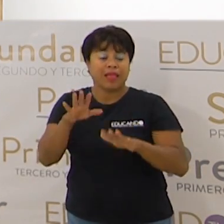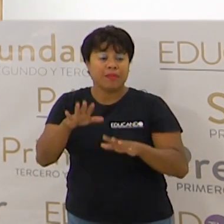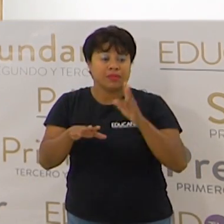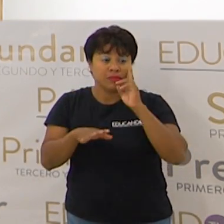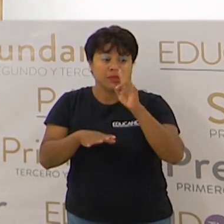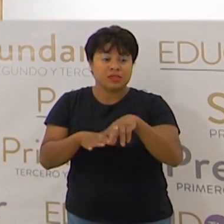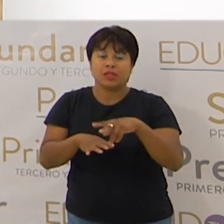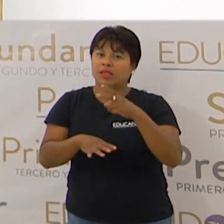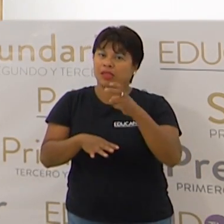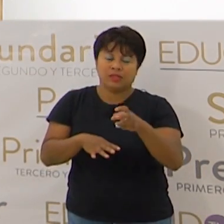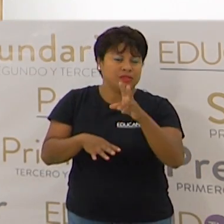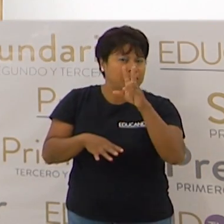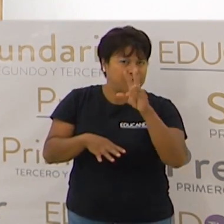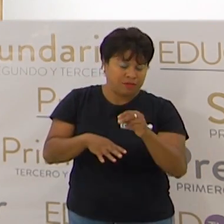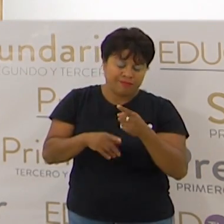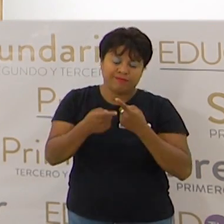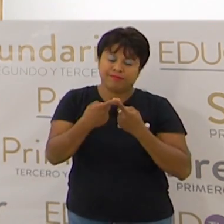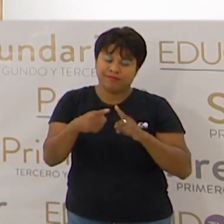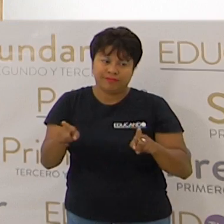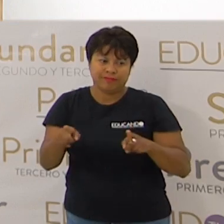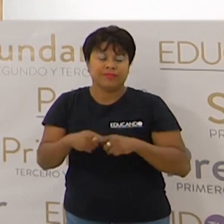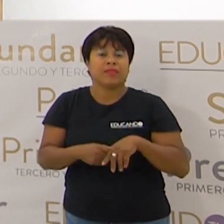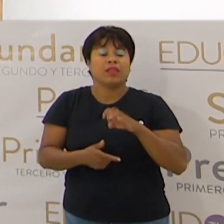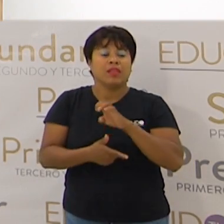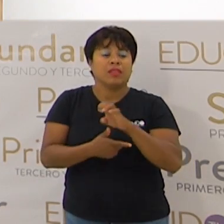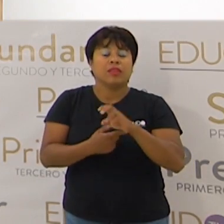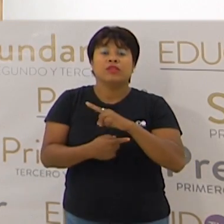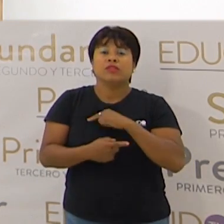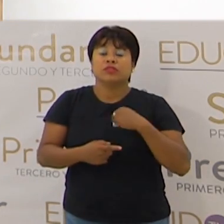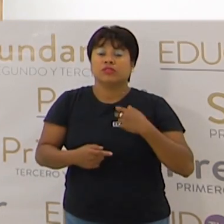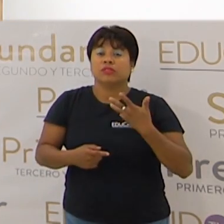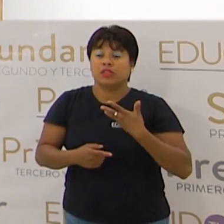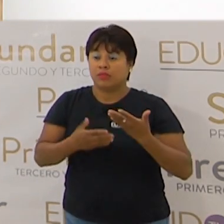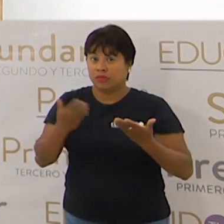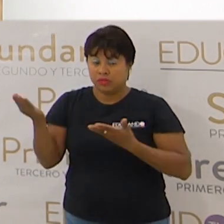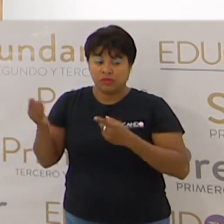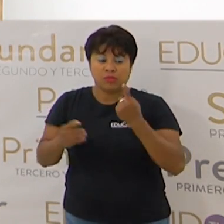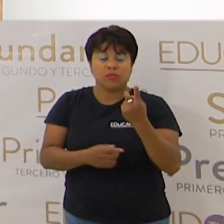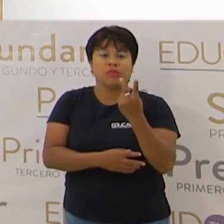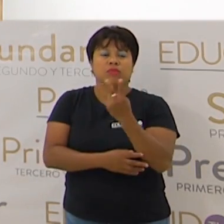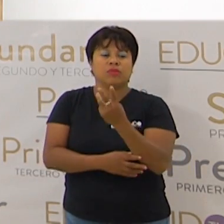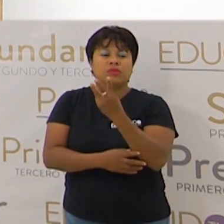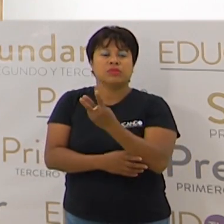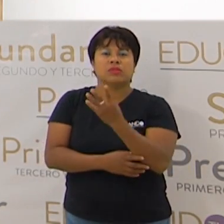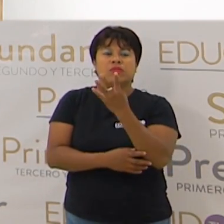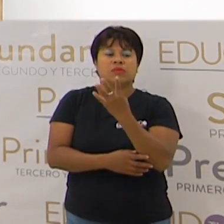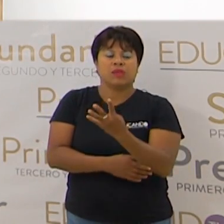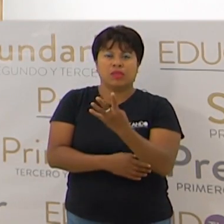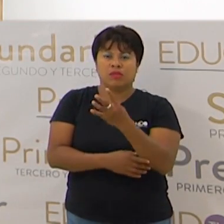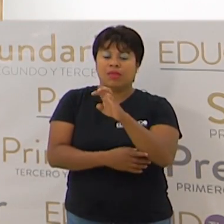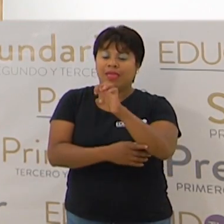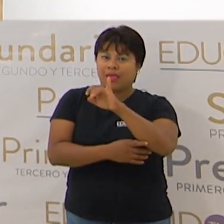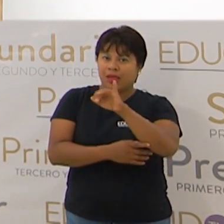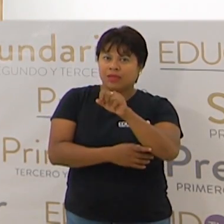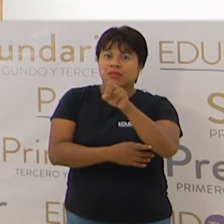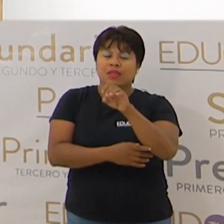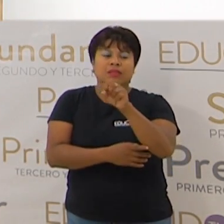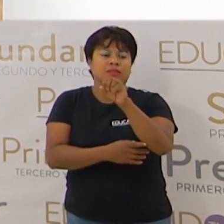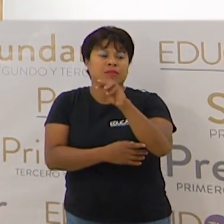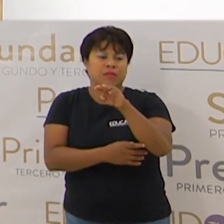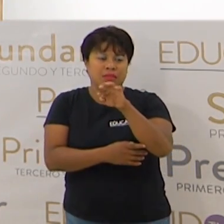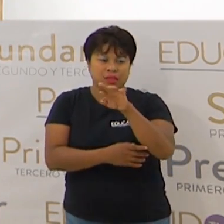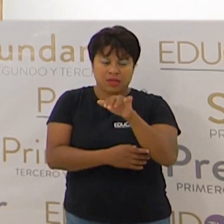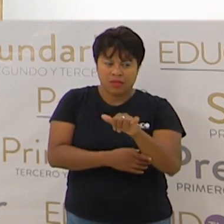aquí no pasa eso, ¿verdad? Entonces aquí tenemos 1, 2, 3 y 4 ejes de